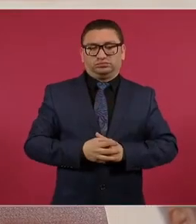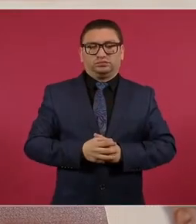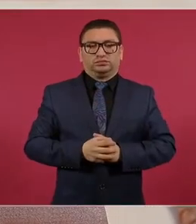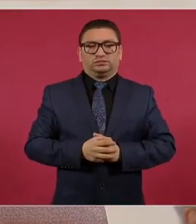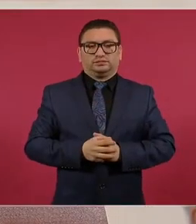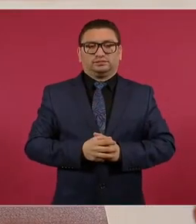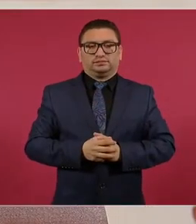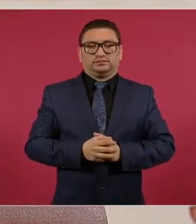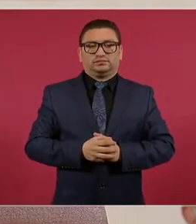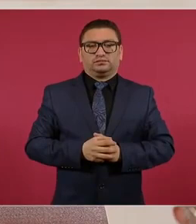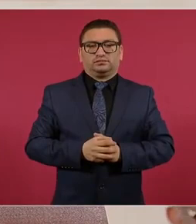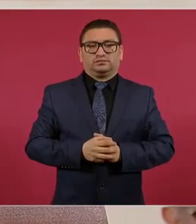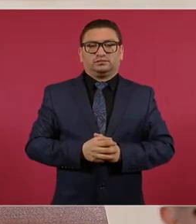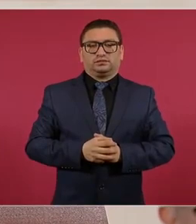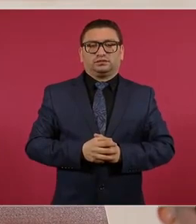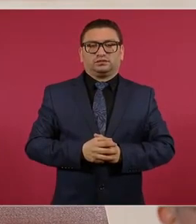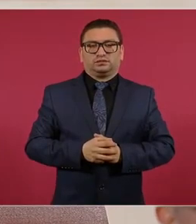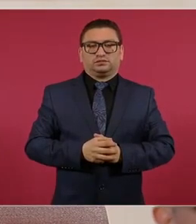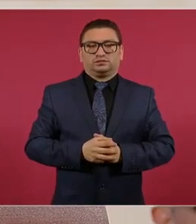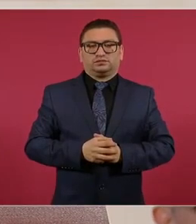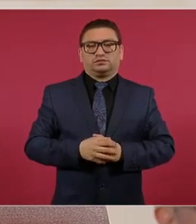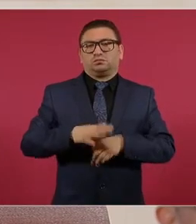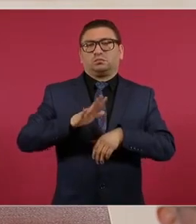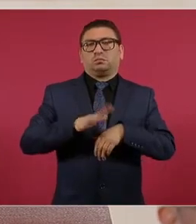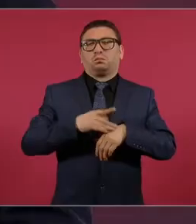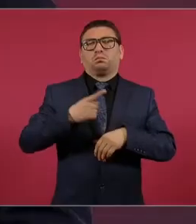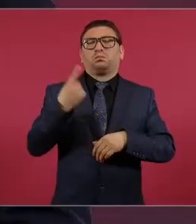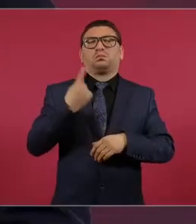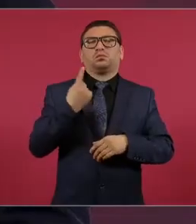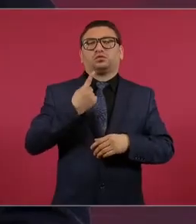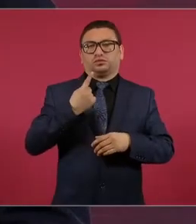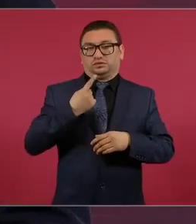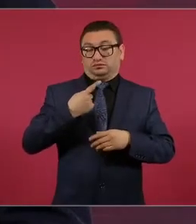futuro porque Quien